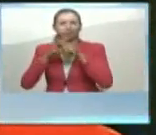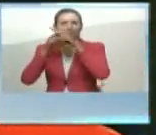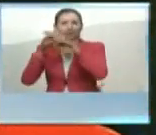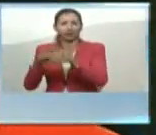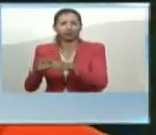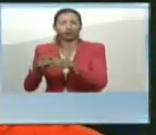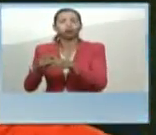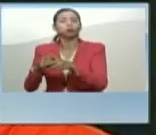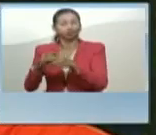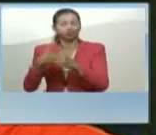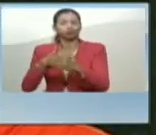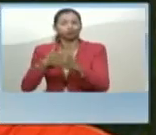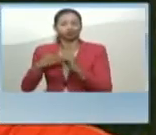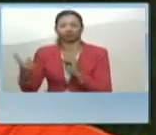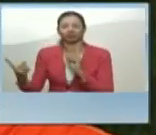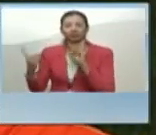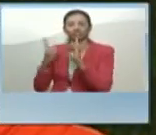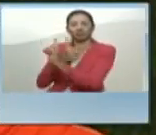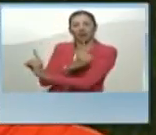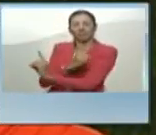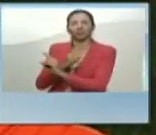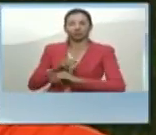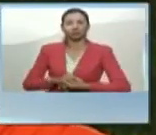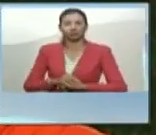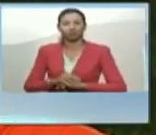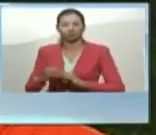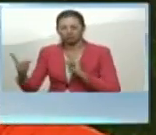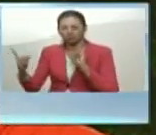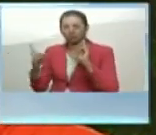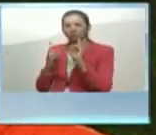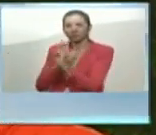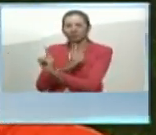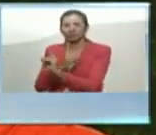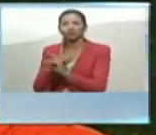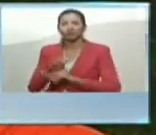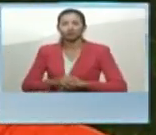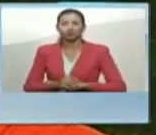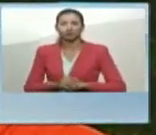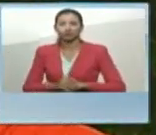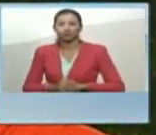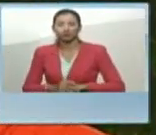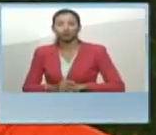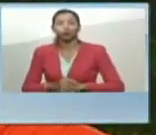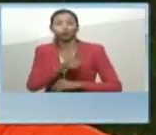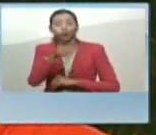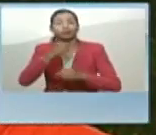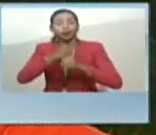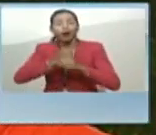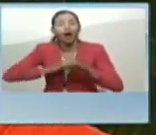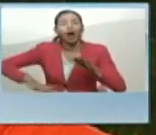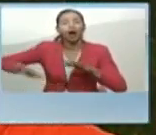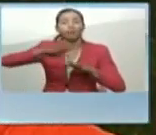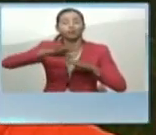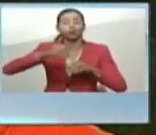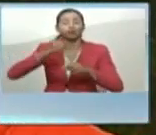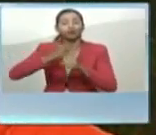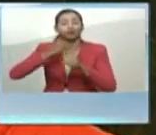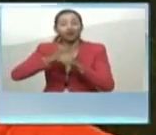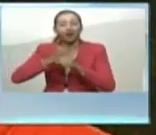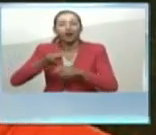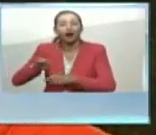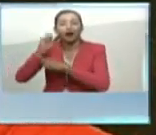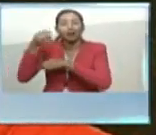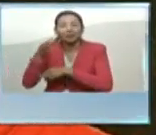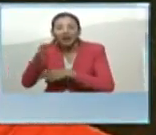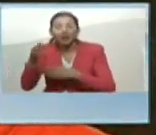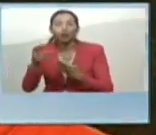Pónganse mis zapatos, campesinos de la patria, campesinas, productores del campo, pescadores, pescadoras,